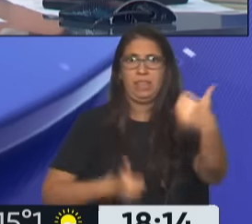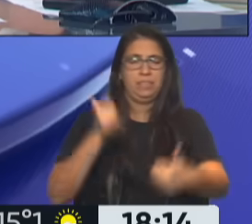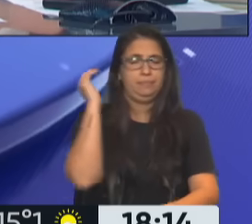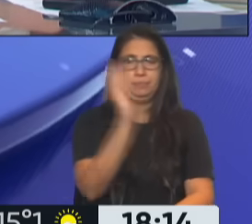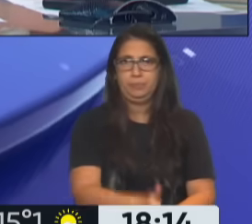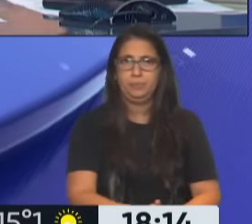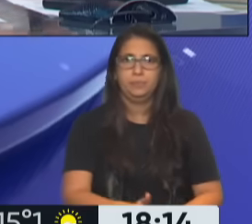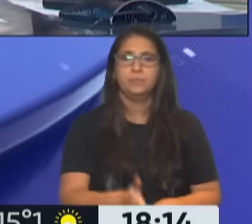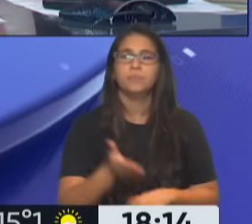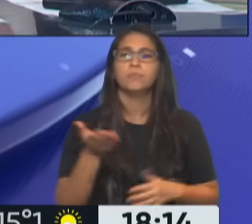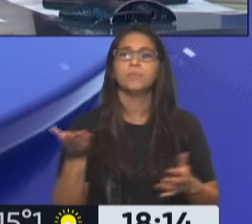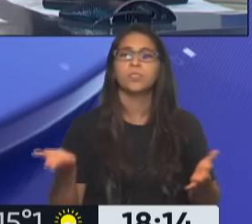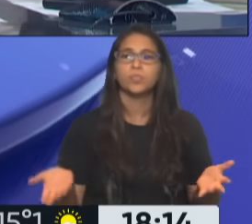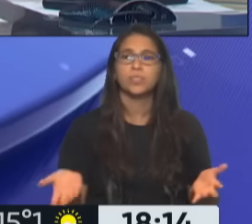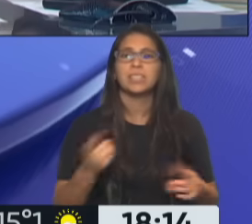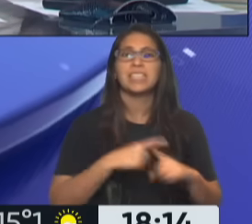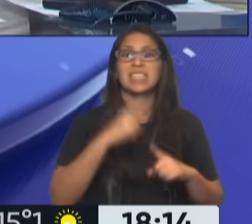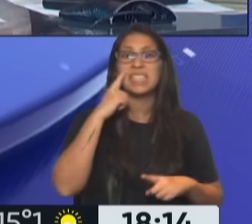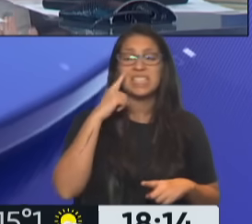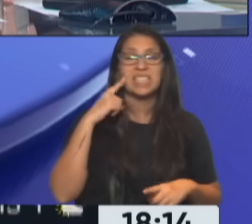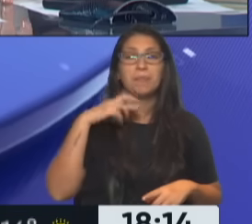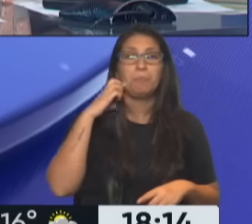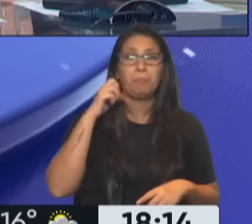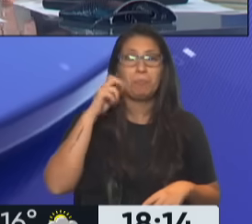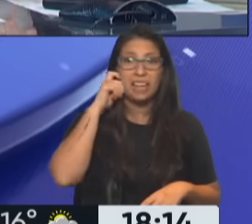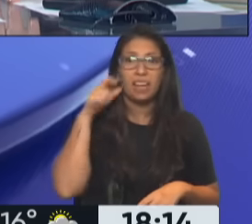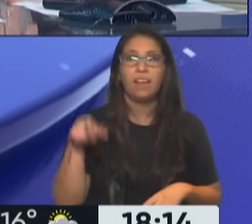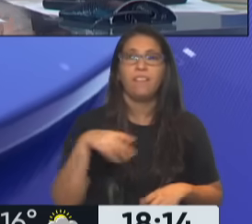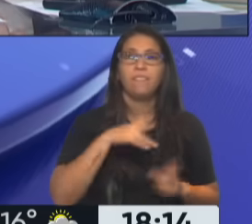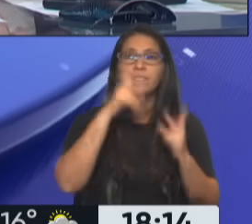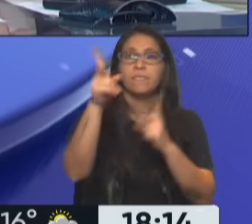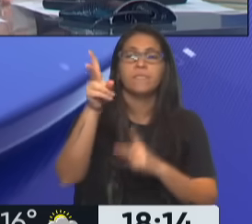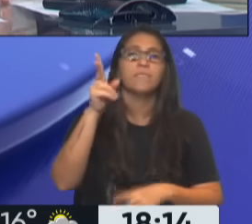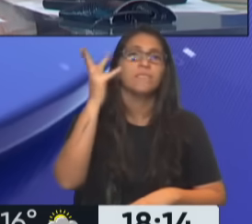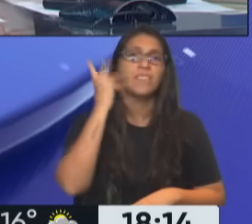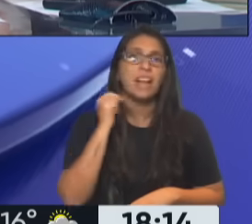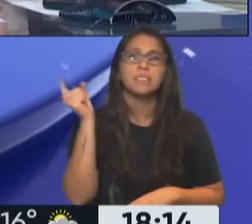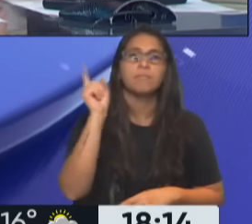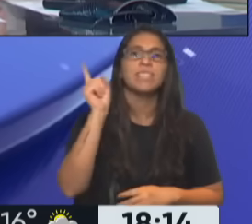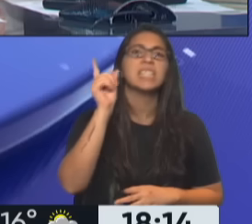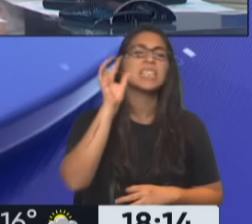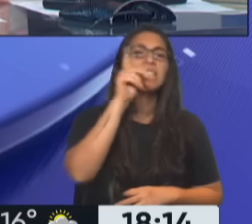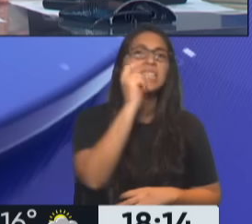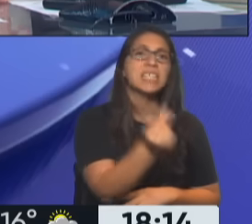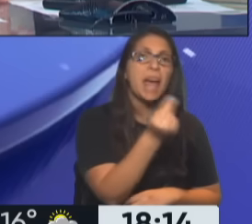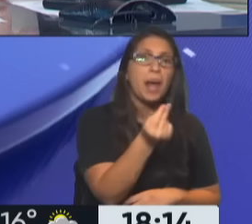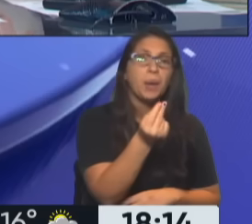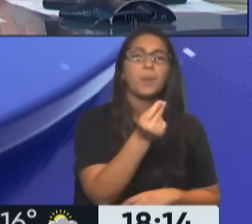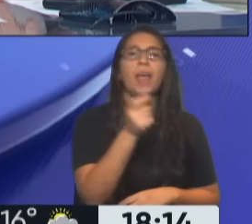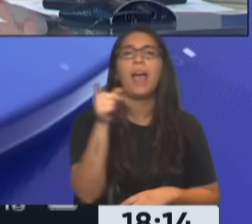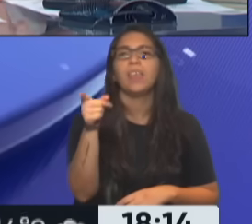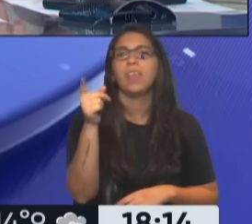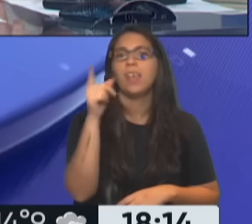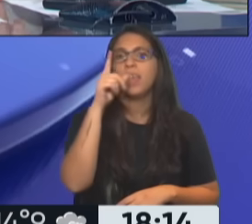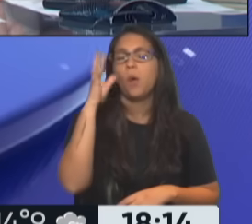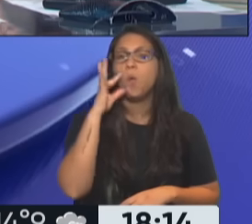que, además, Xi no solo visitó Francia, sino que también visitó Serbia y Hungría. Y es interesante porque son dos países que